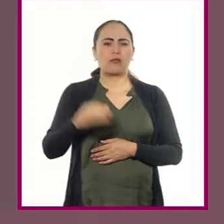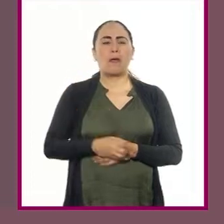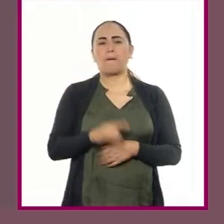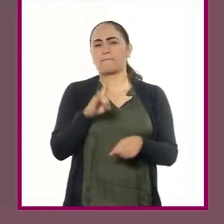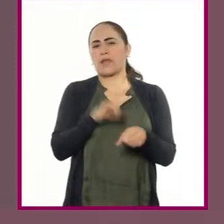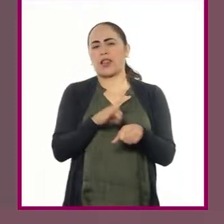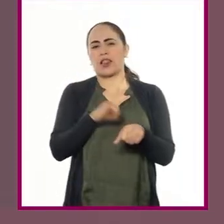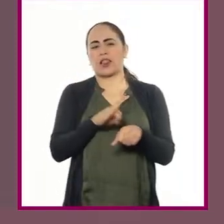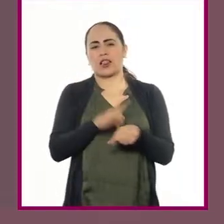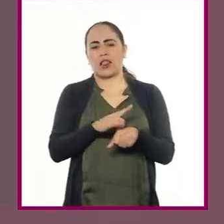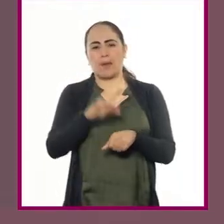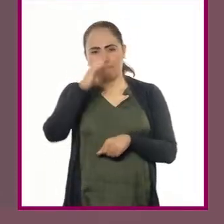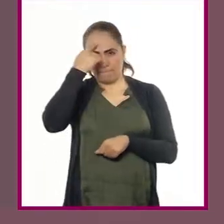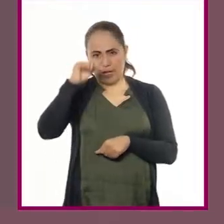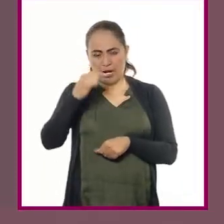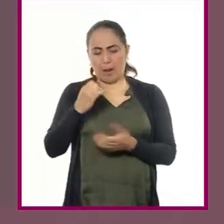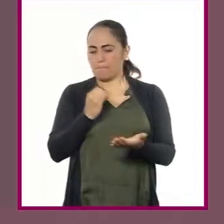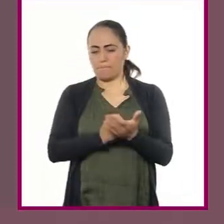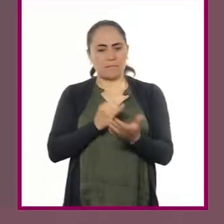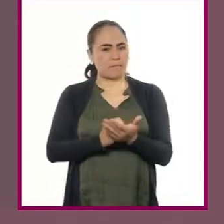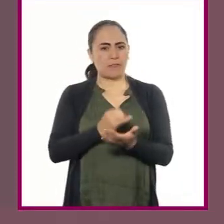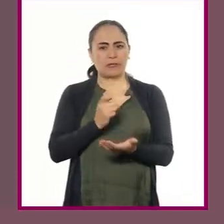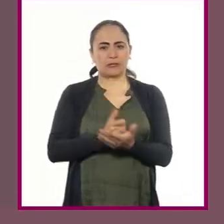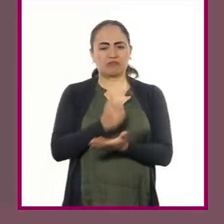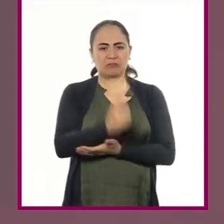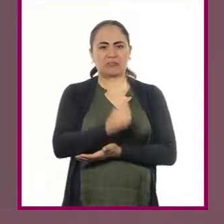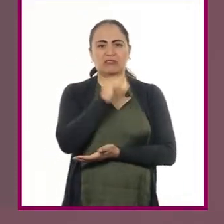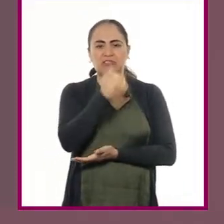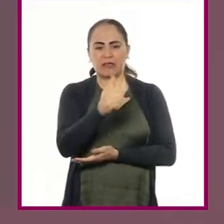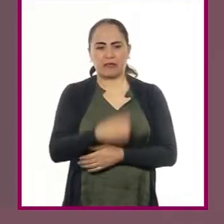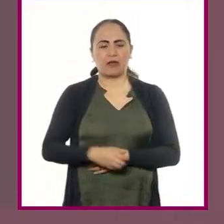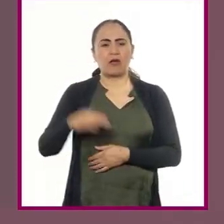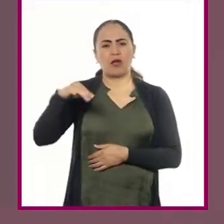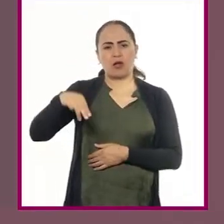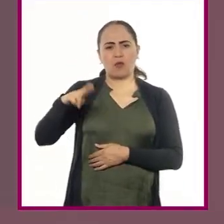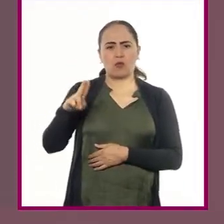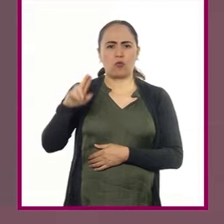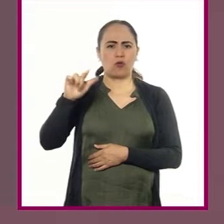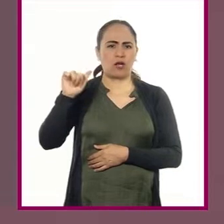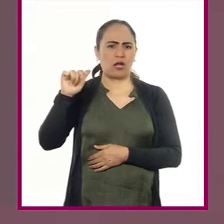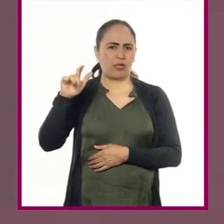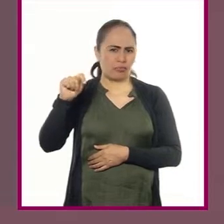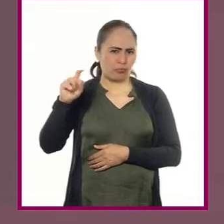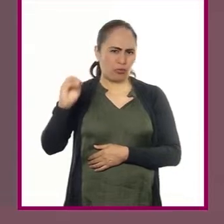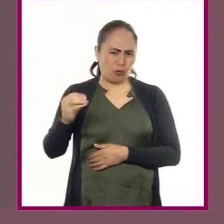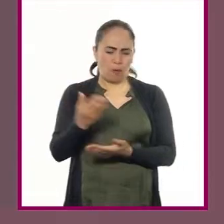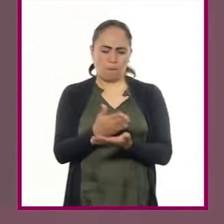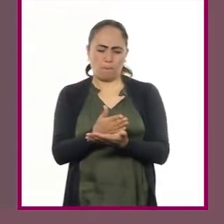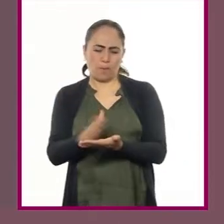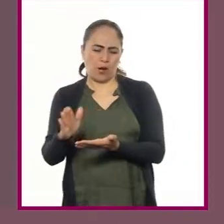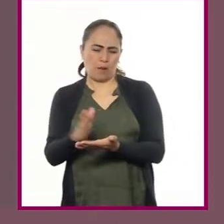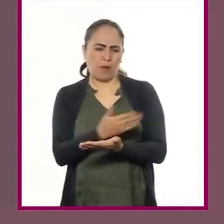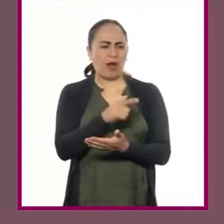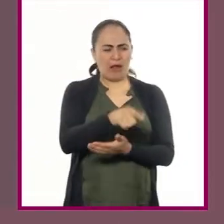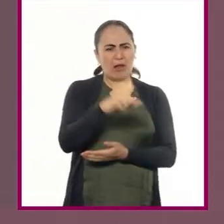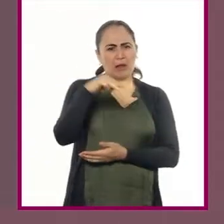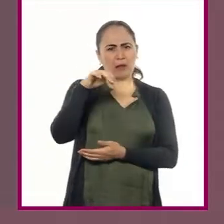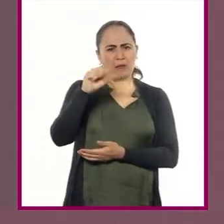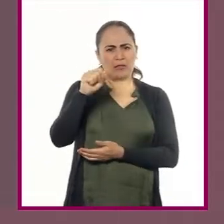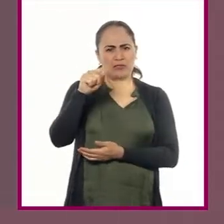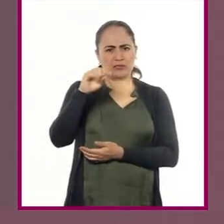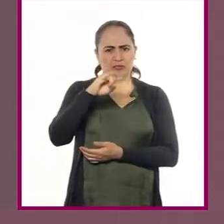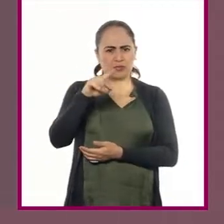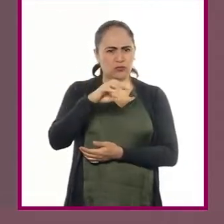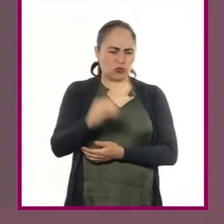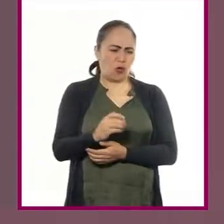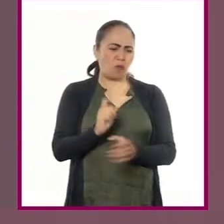exención del tributo. Un mulato, claro, podía, según el contexto, ser clasificado como mestizo o un